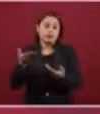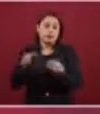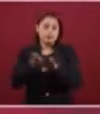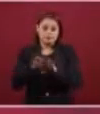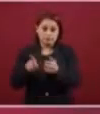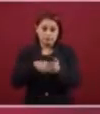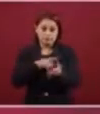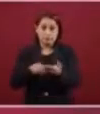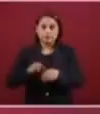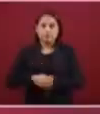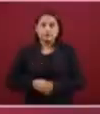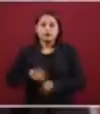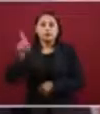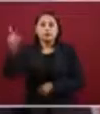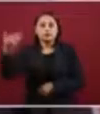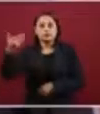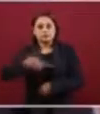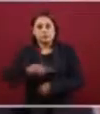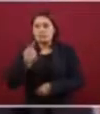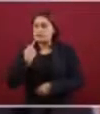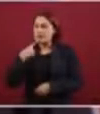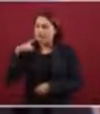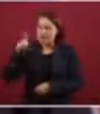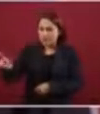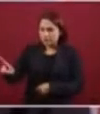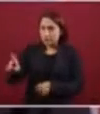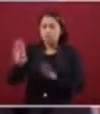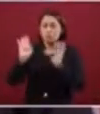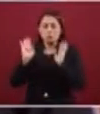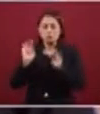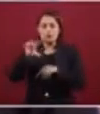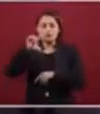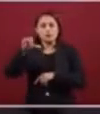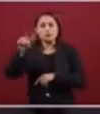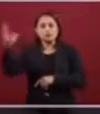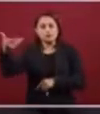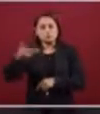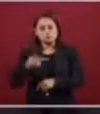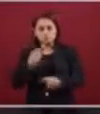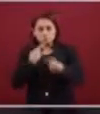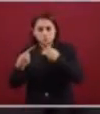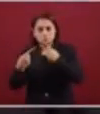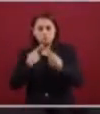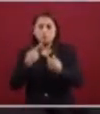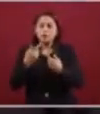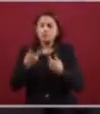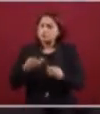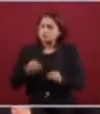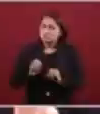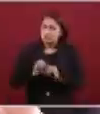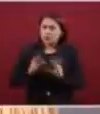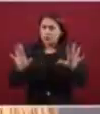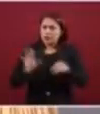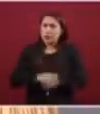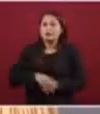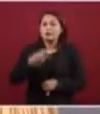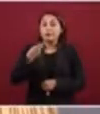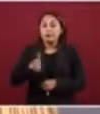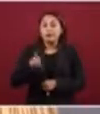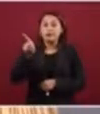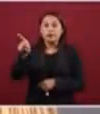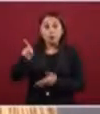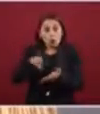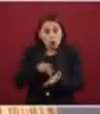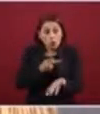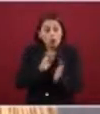ahora piden una mesa de diálogo, por supuesto, estamos abiertos al diálogo, pero difícilmente será la reinstalación,